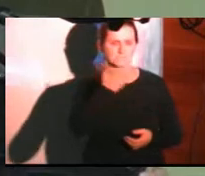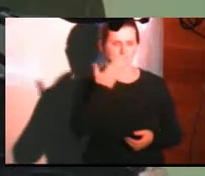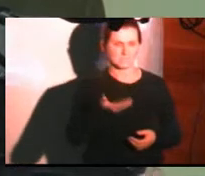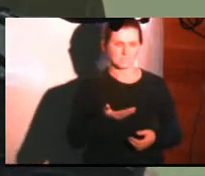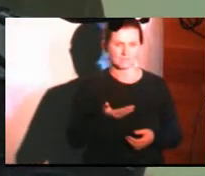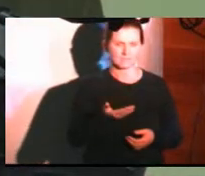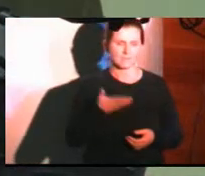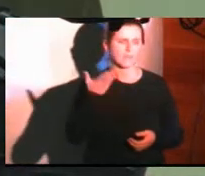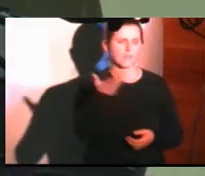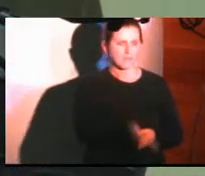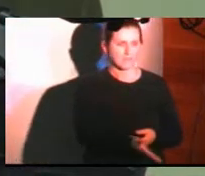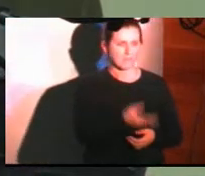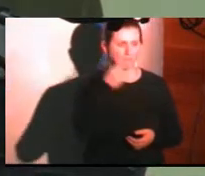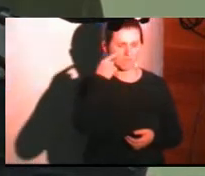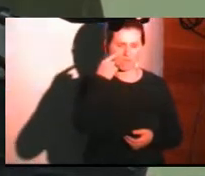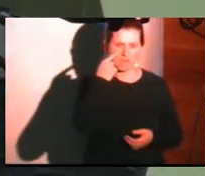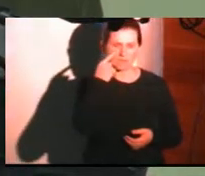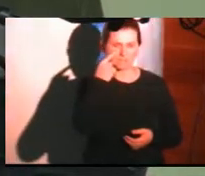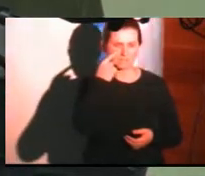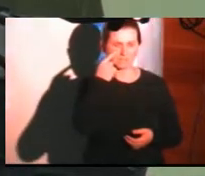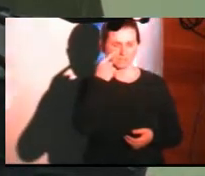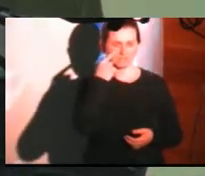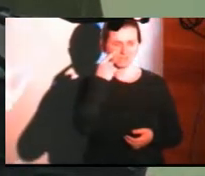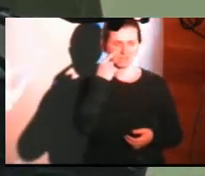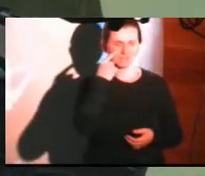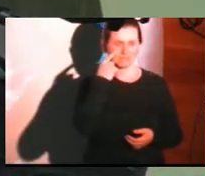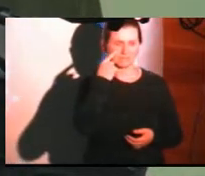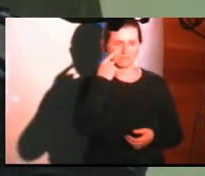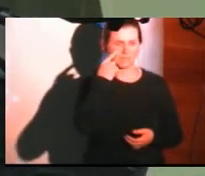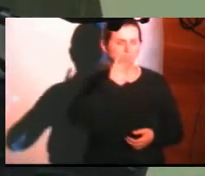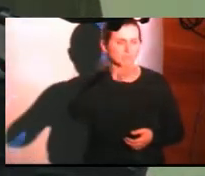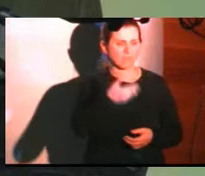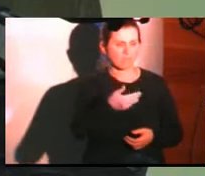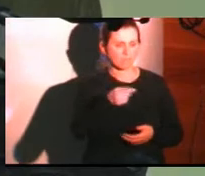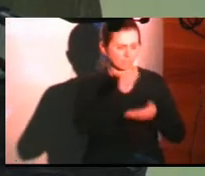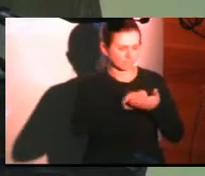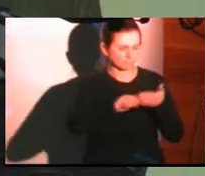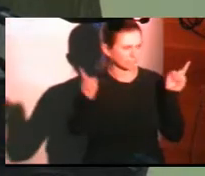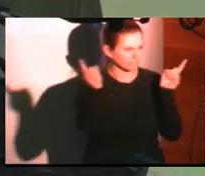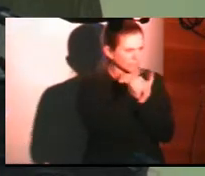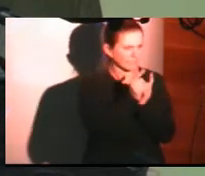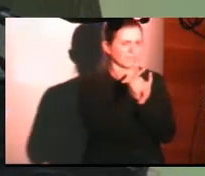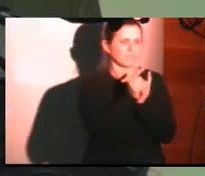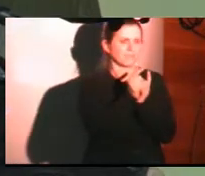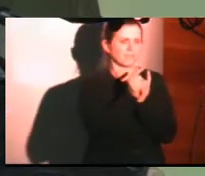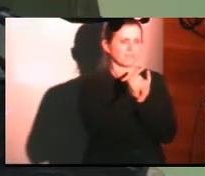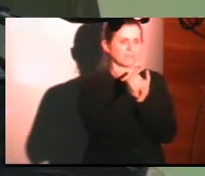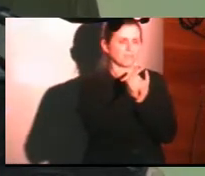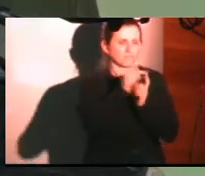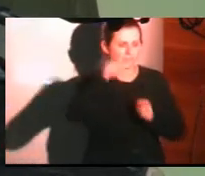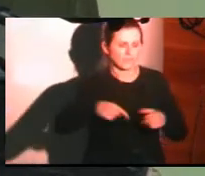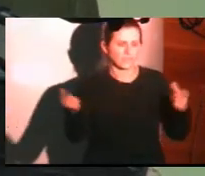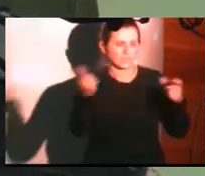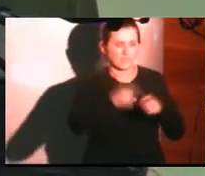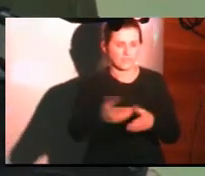pido a Rodolfo que me impongan el resumen de las conclusiones de esta reunión